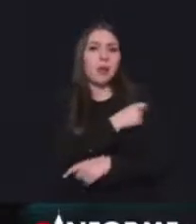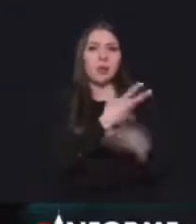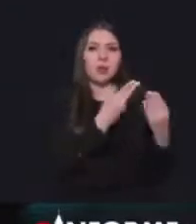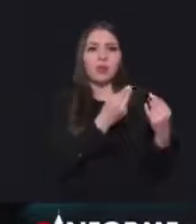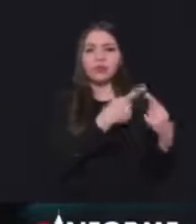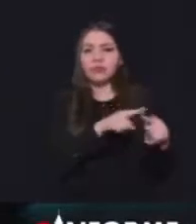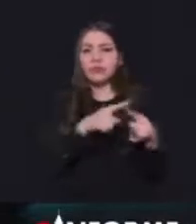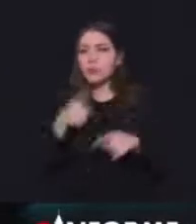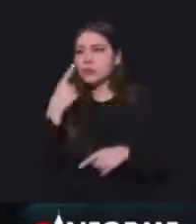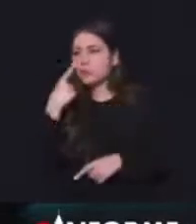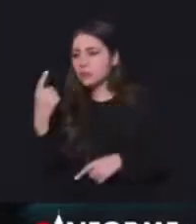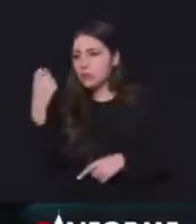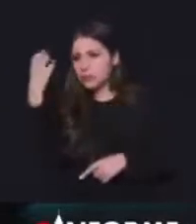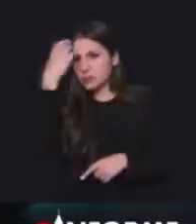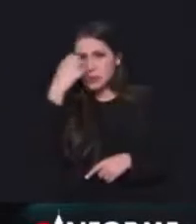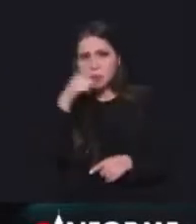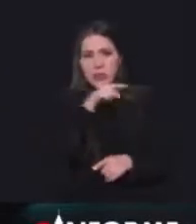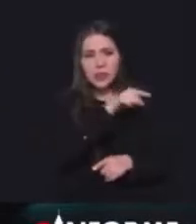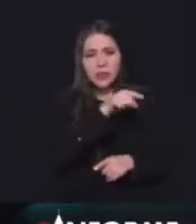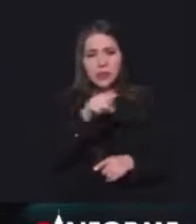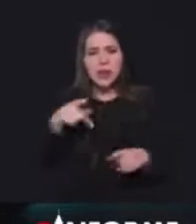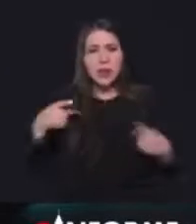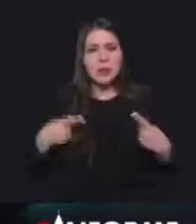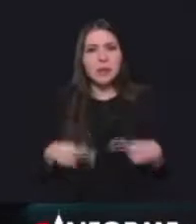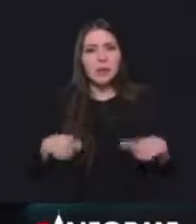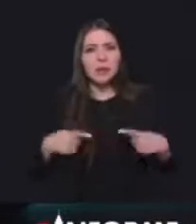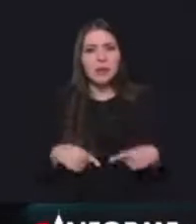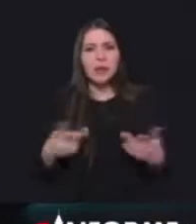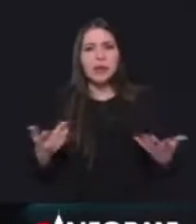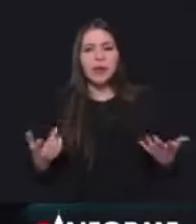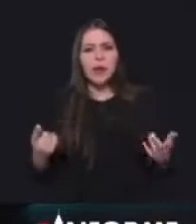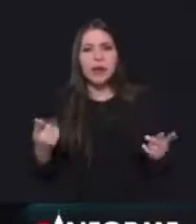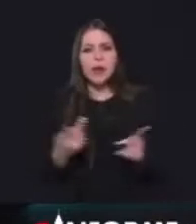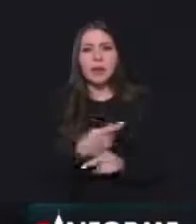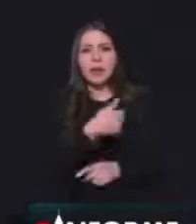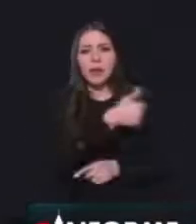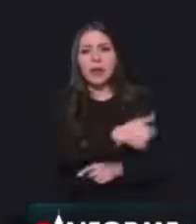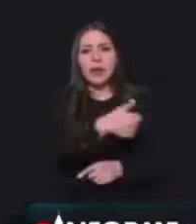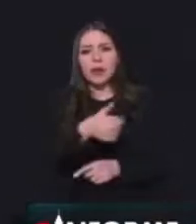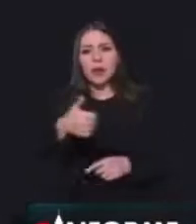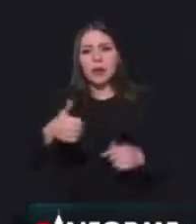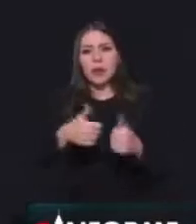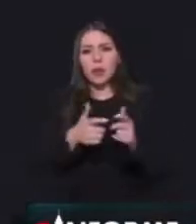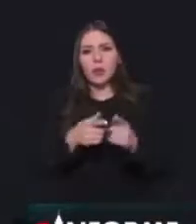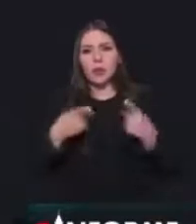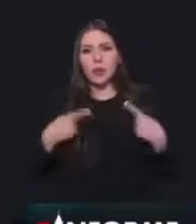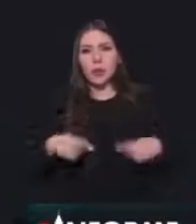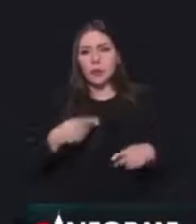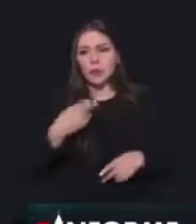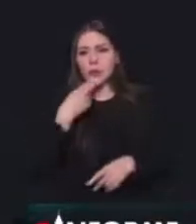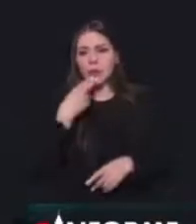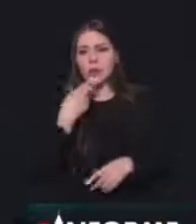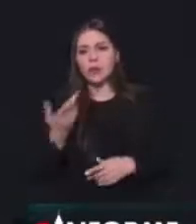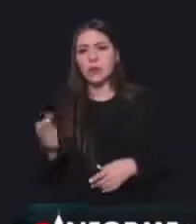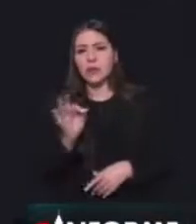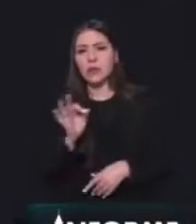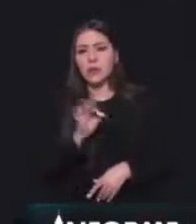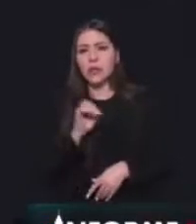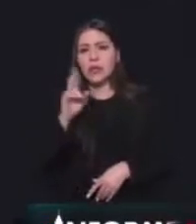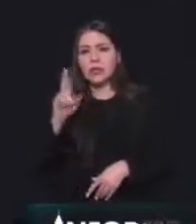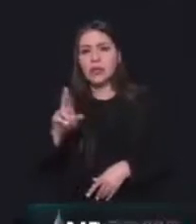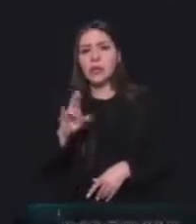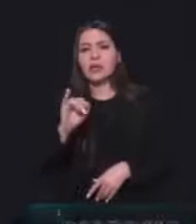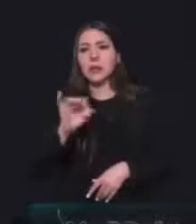también ver el comportamiento ya en los grupos específicos en los que se han usado. Y sí puede ser parte de una cadena